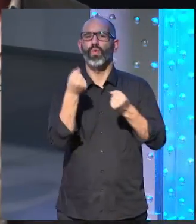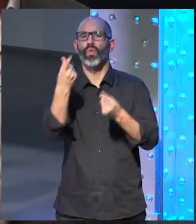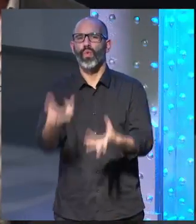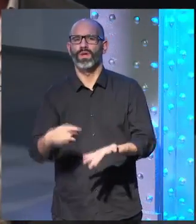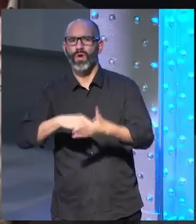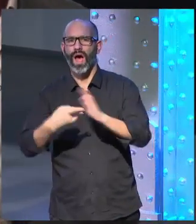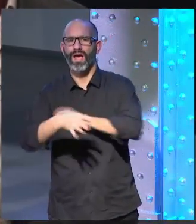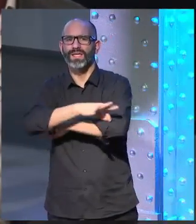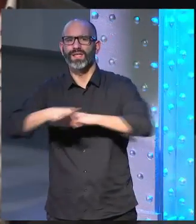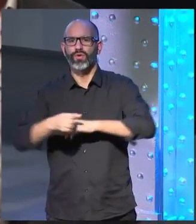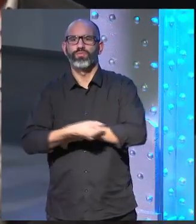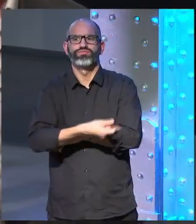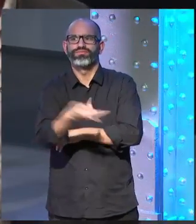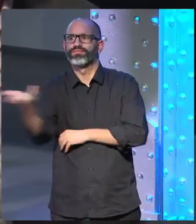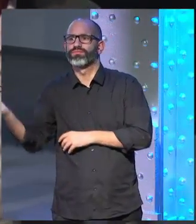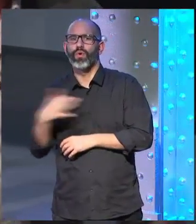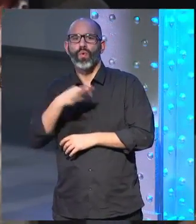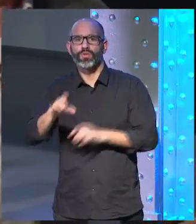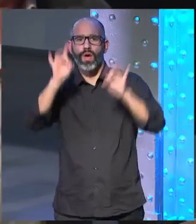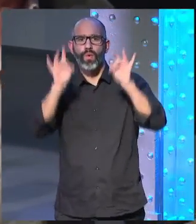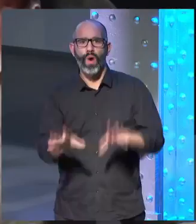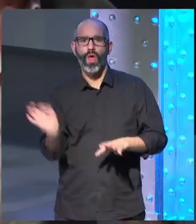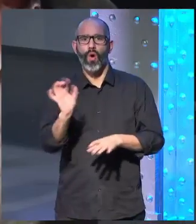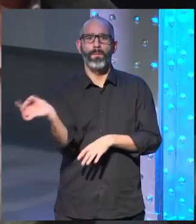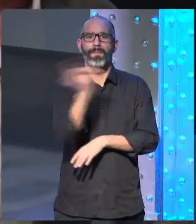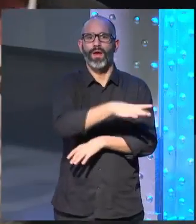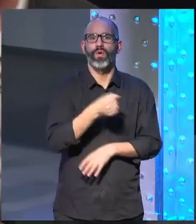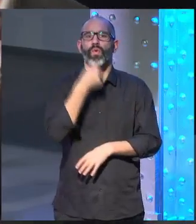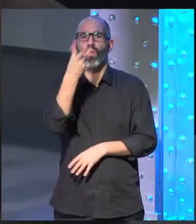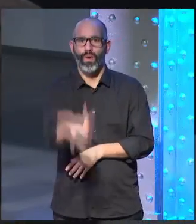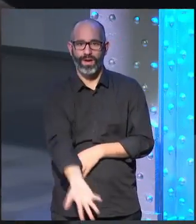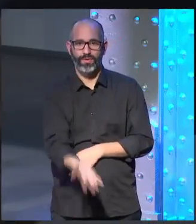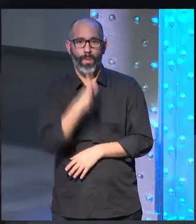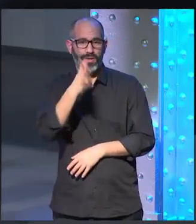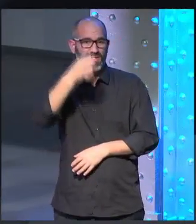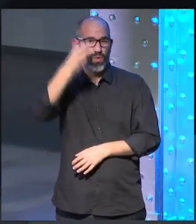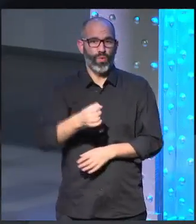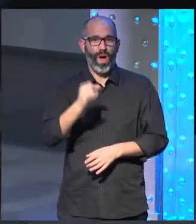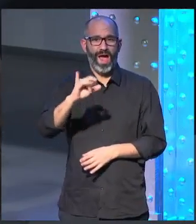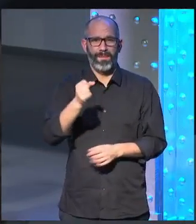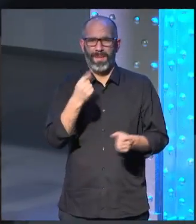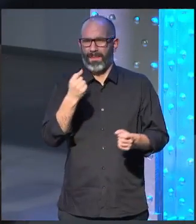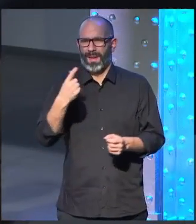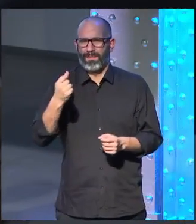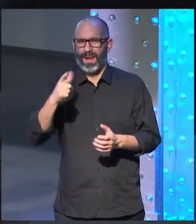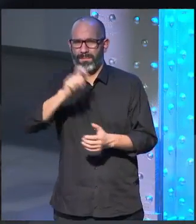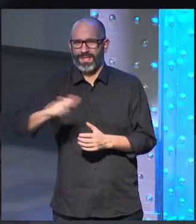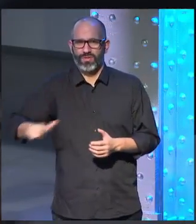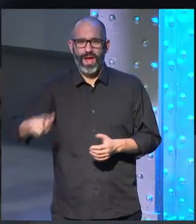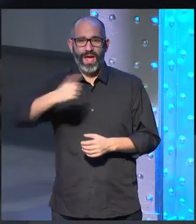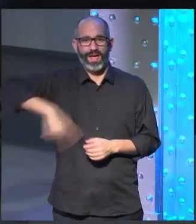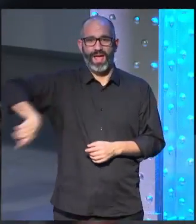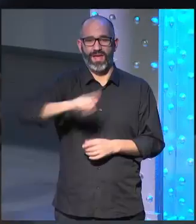¿no?, puede haber como tú, o mejores que tú? Porque seguramente hay miles de personas,